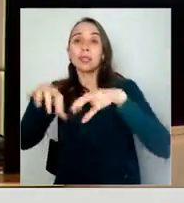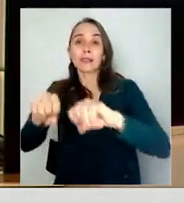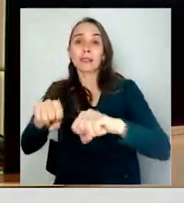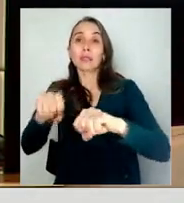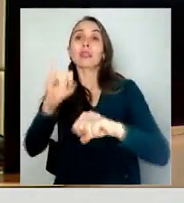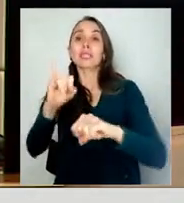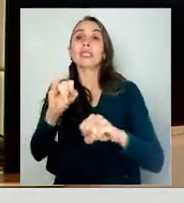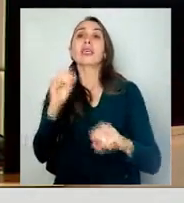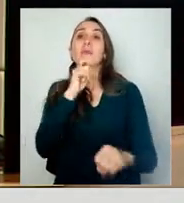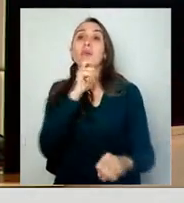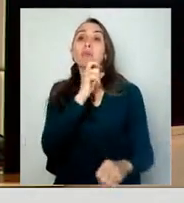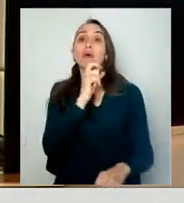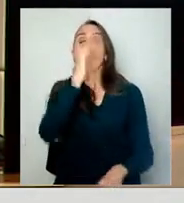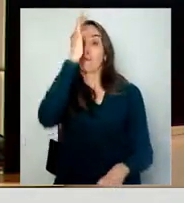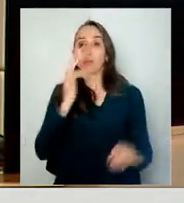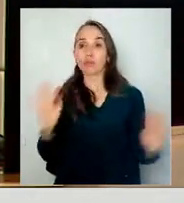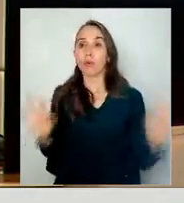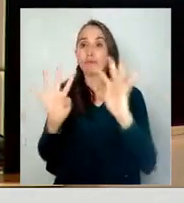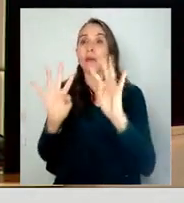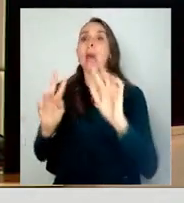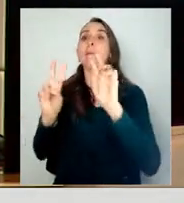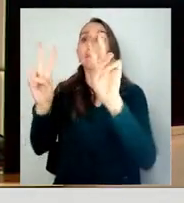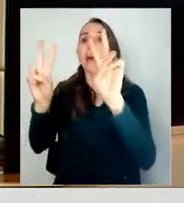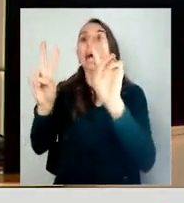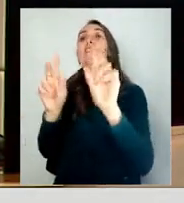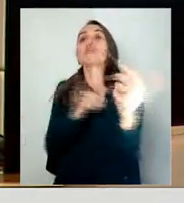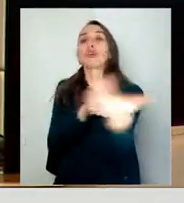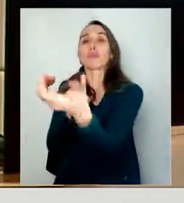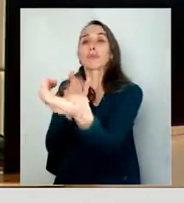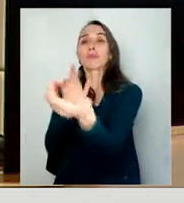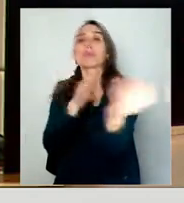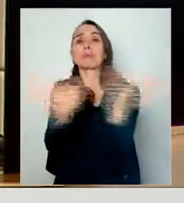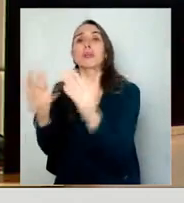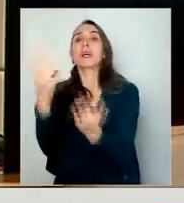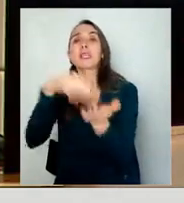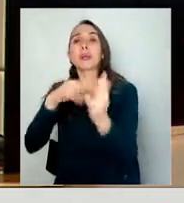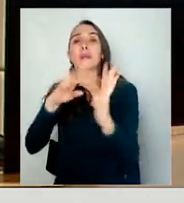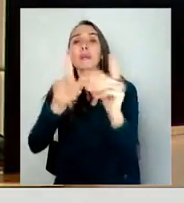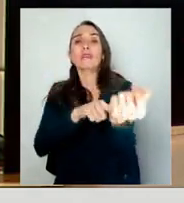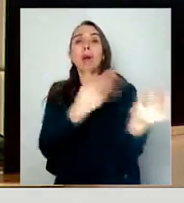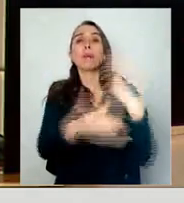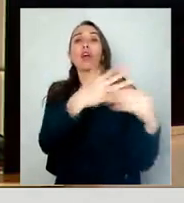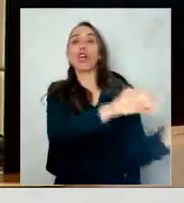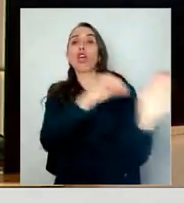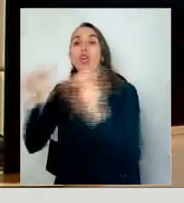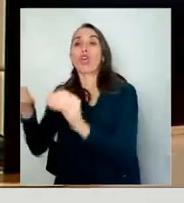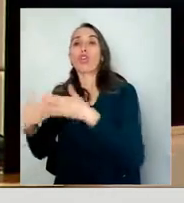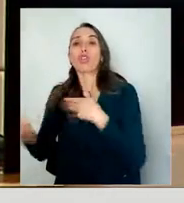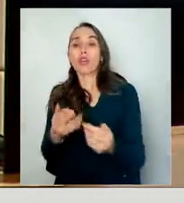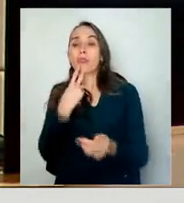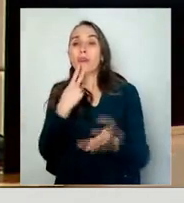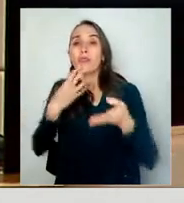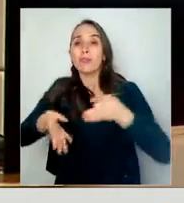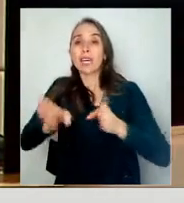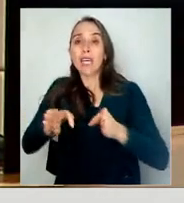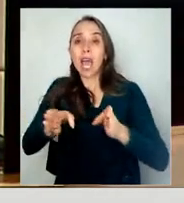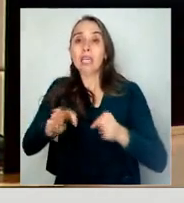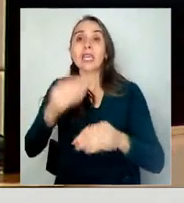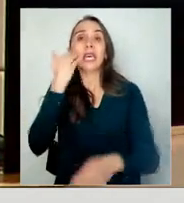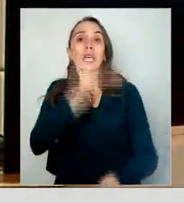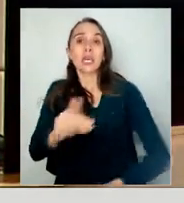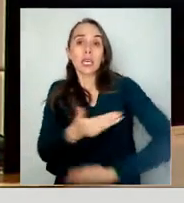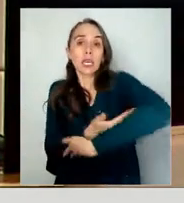realizara de forma pacífica dónde van estas cerca de tres mil familias van a quedar en situación de calle vamos a dejar a niños niñas